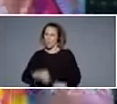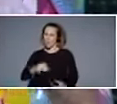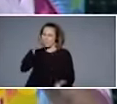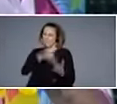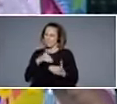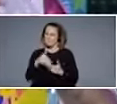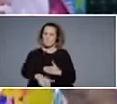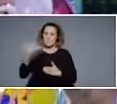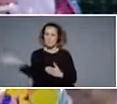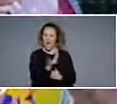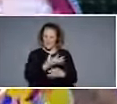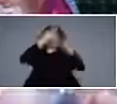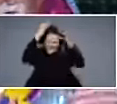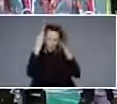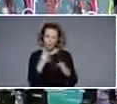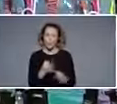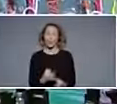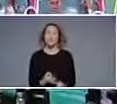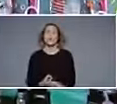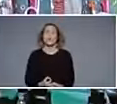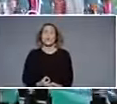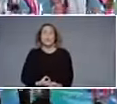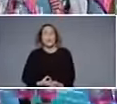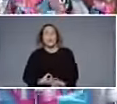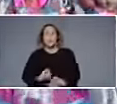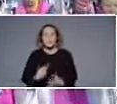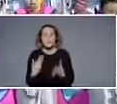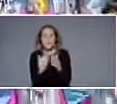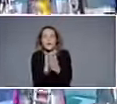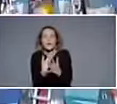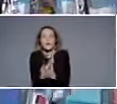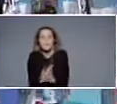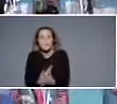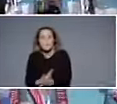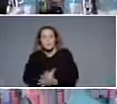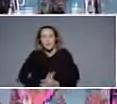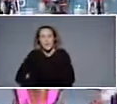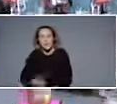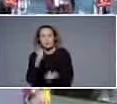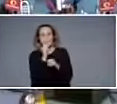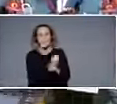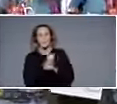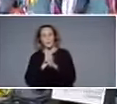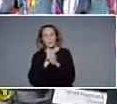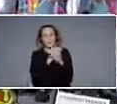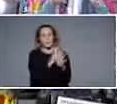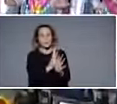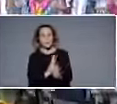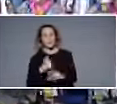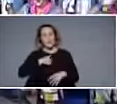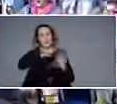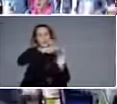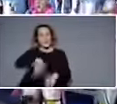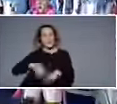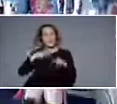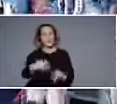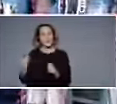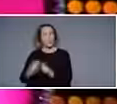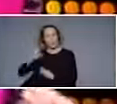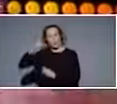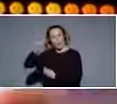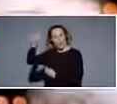puede pasar. Me explica por qué la cola del paro está siempre al final junto a una